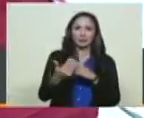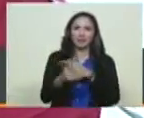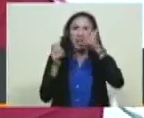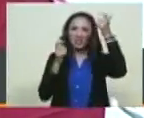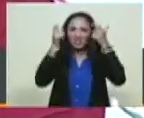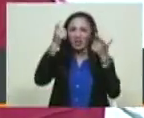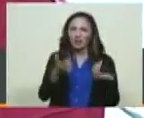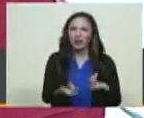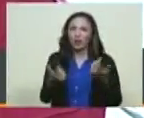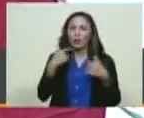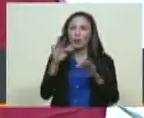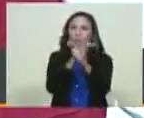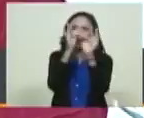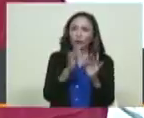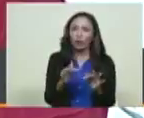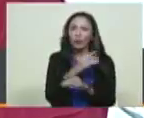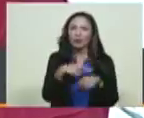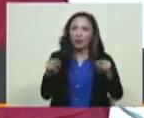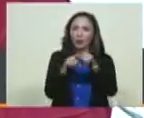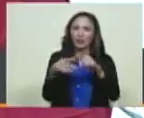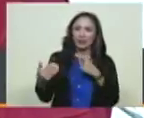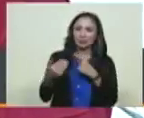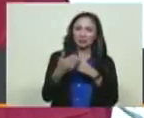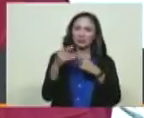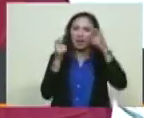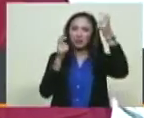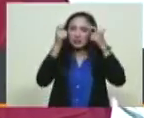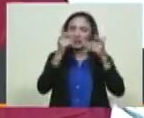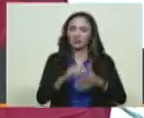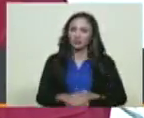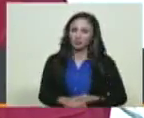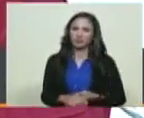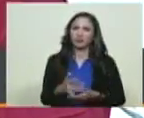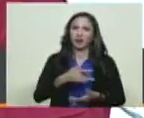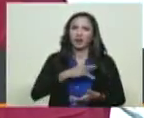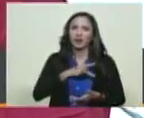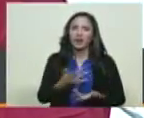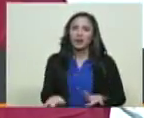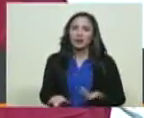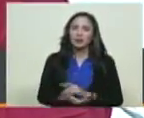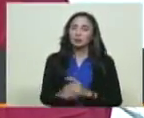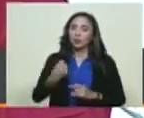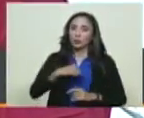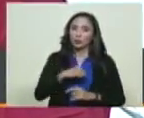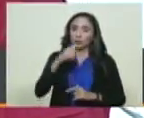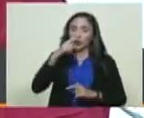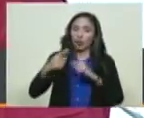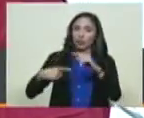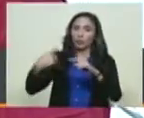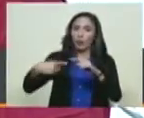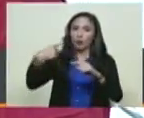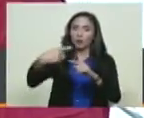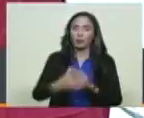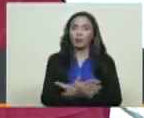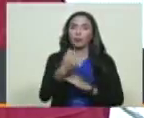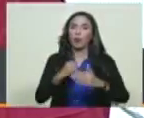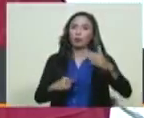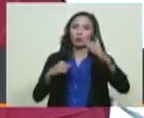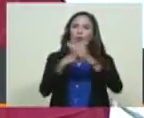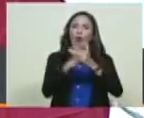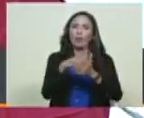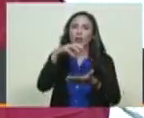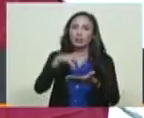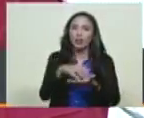chávez y dibujamos lo que lamentablemente después fue el golpe de estado